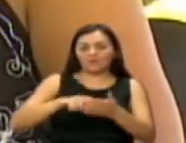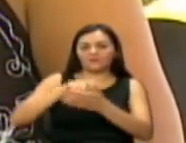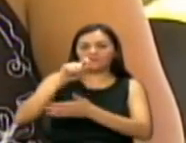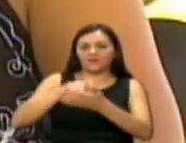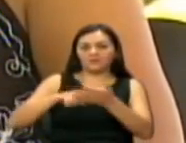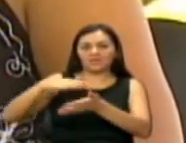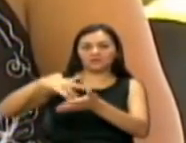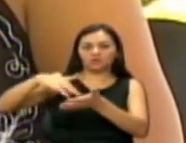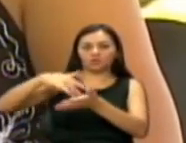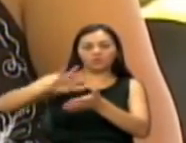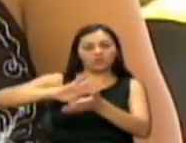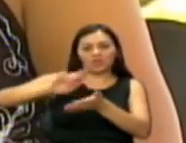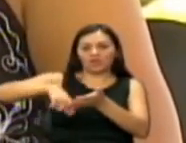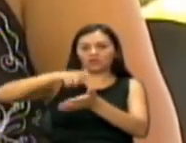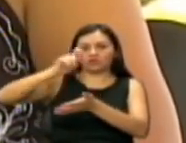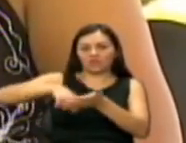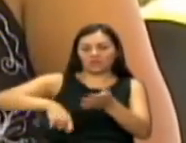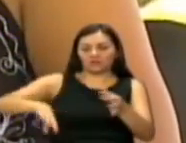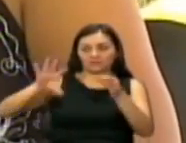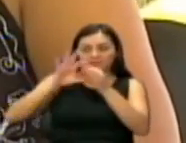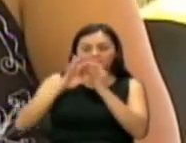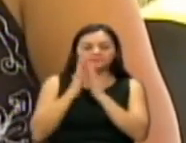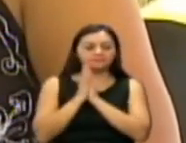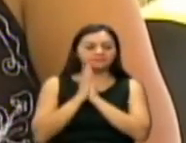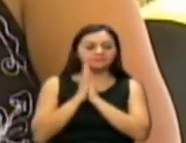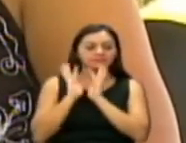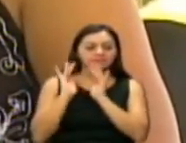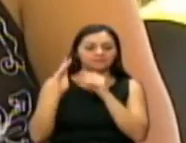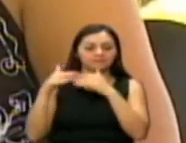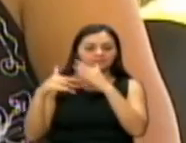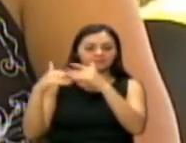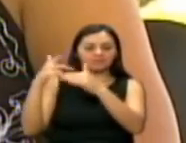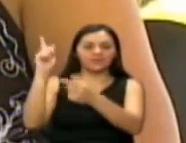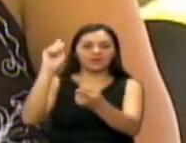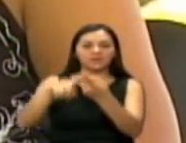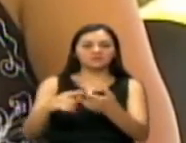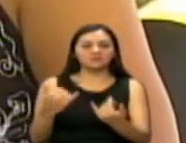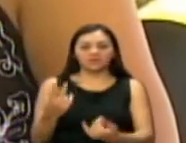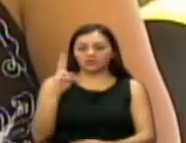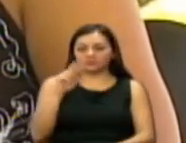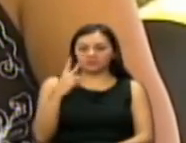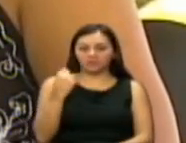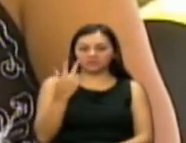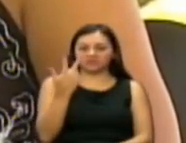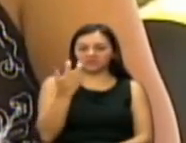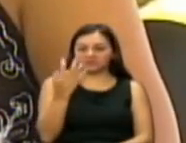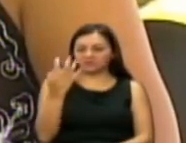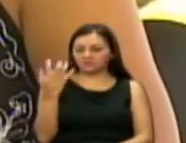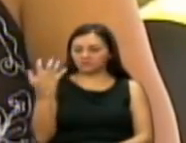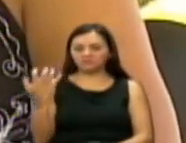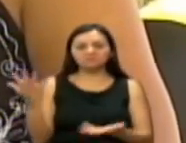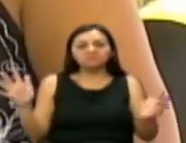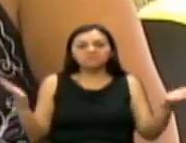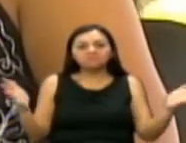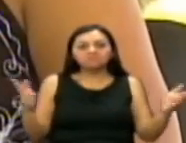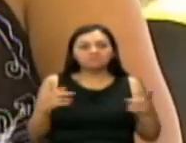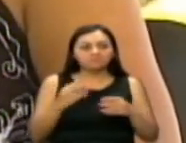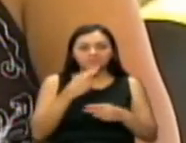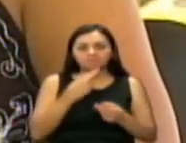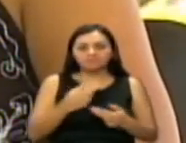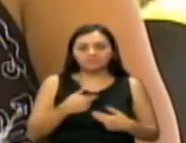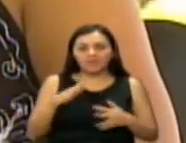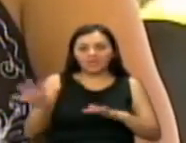más bien el contrato para los estudios. Desde ahí no se ha sabido mucho de este proyecto. ¿Qué es lo que hace falta para impulsarlo y que se haga realidad, especialmente para